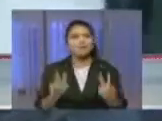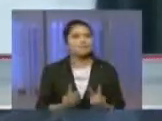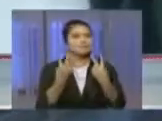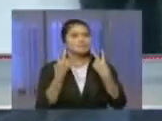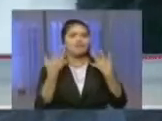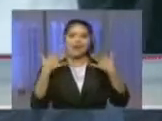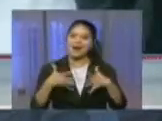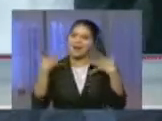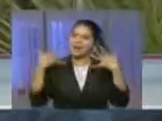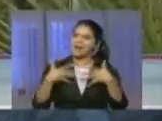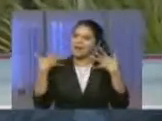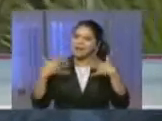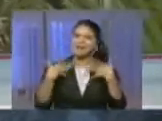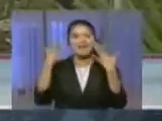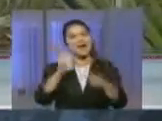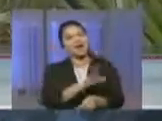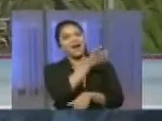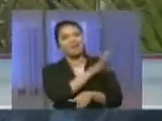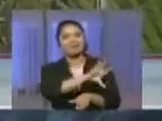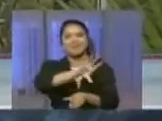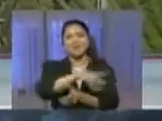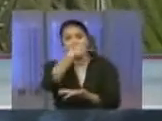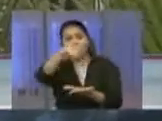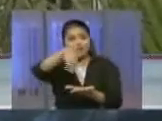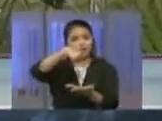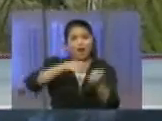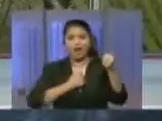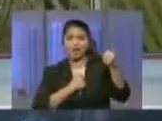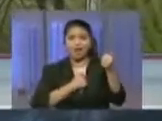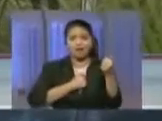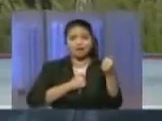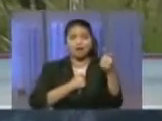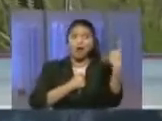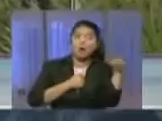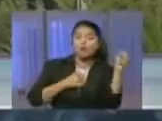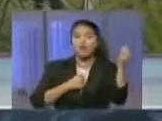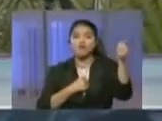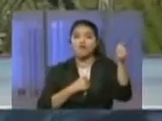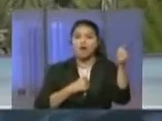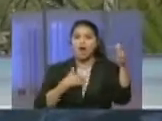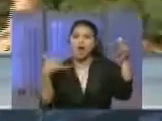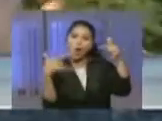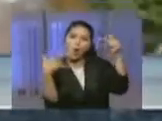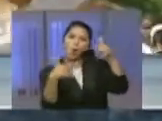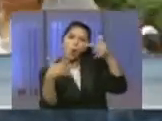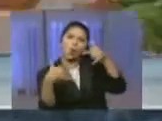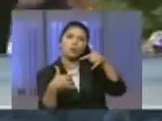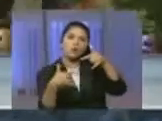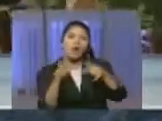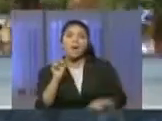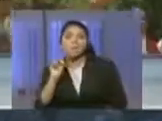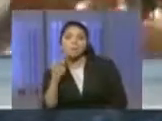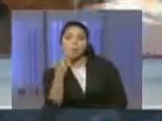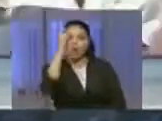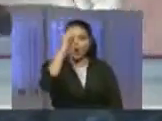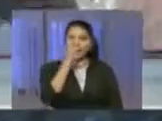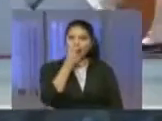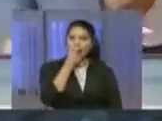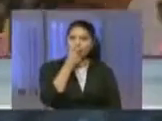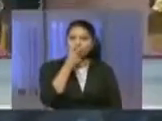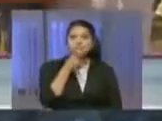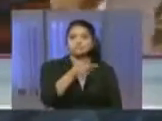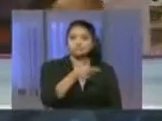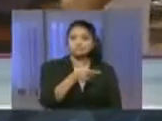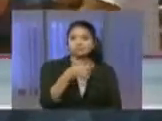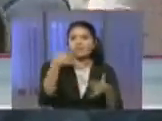alegría permanente cantando Bailando por un lado bailarán hip hop El Potro Álvarez y mimu y rap